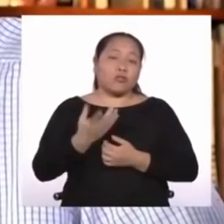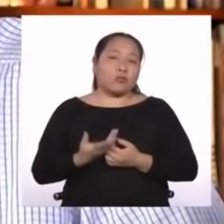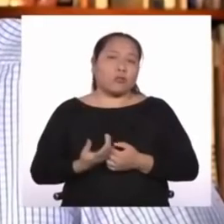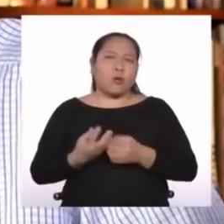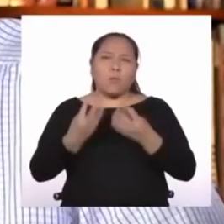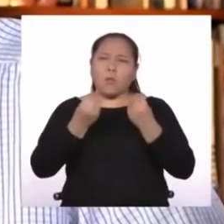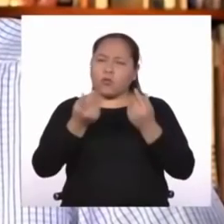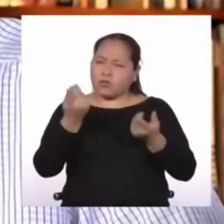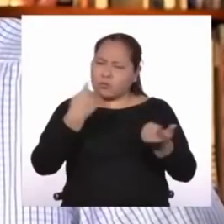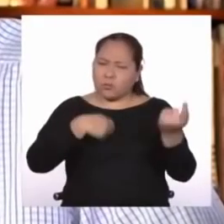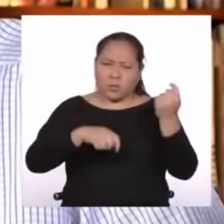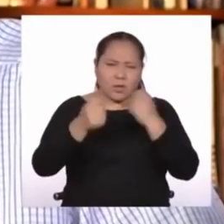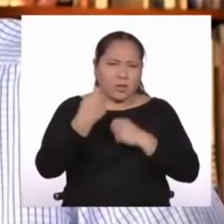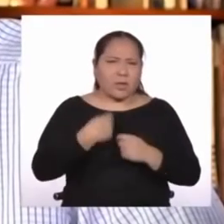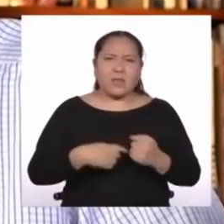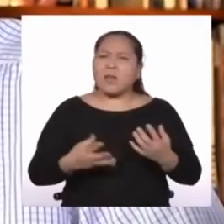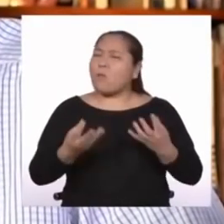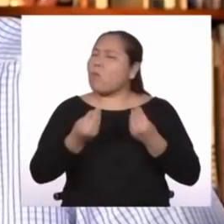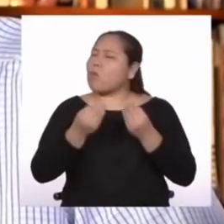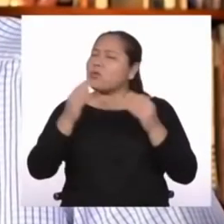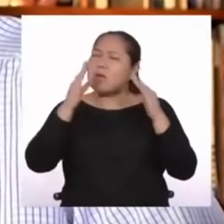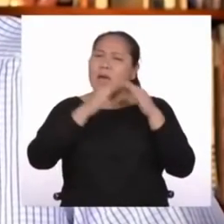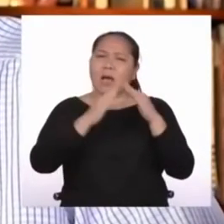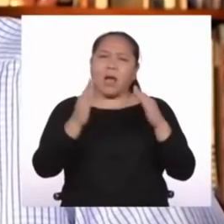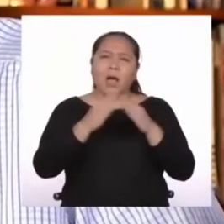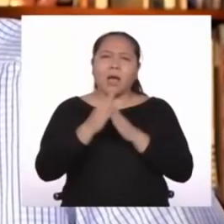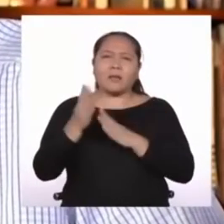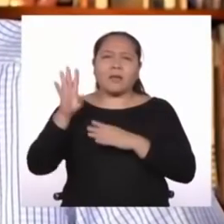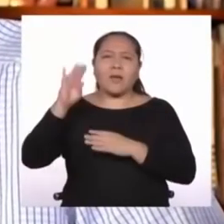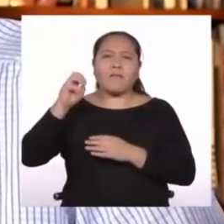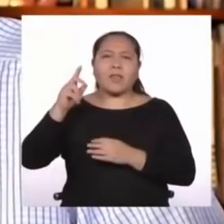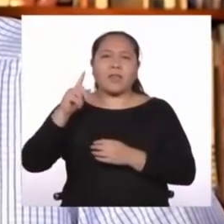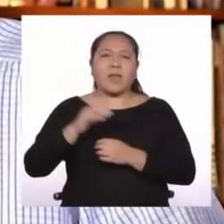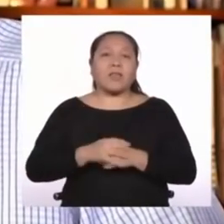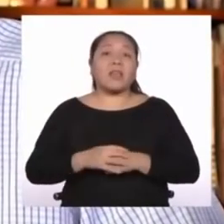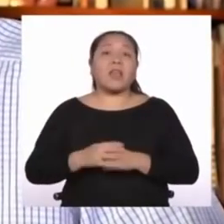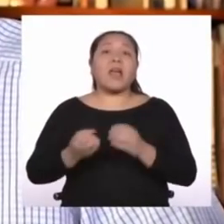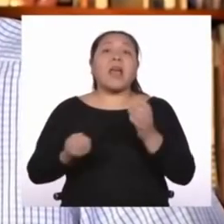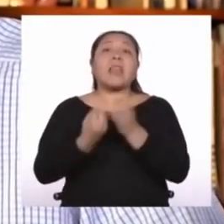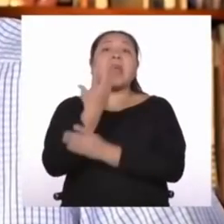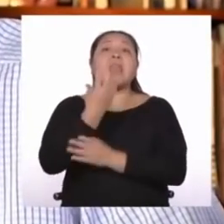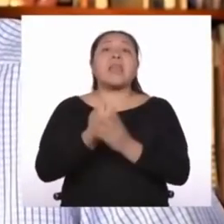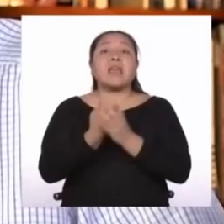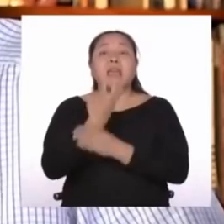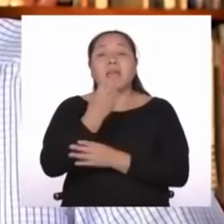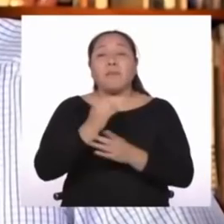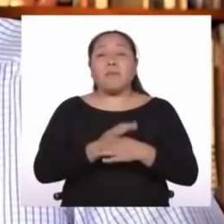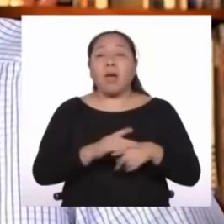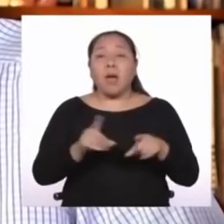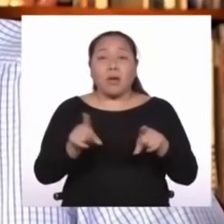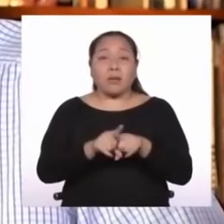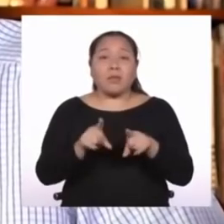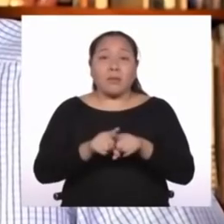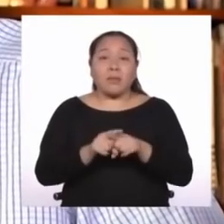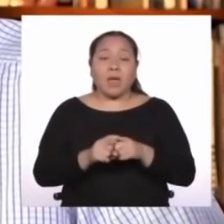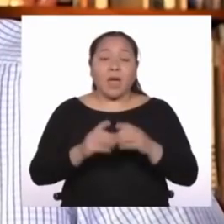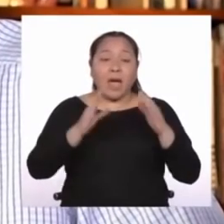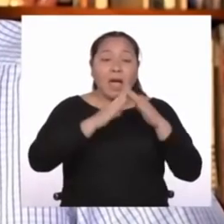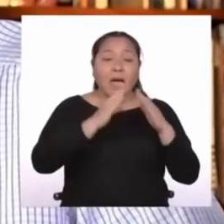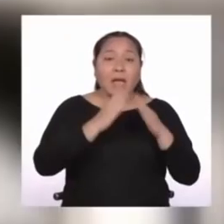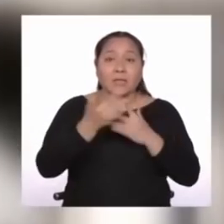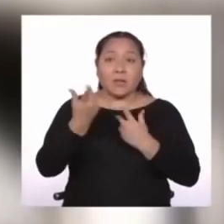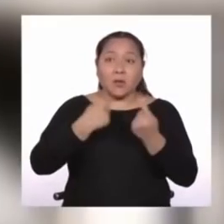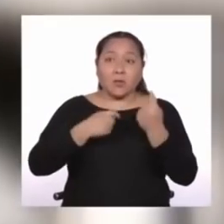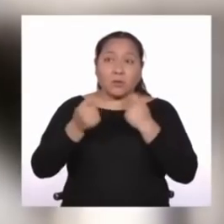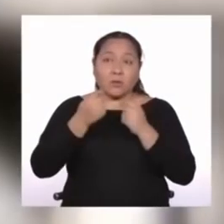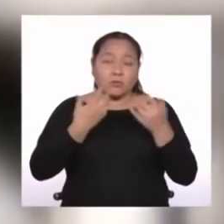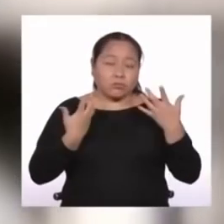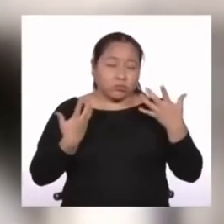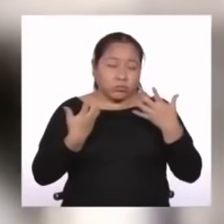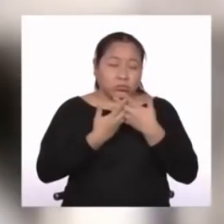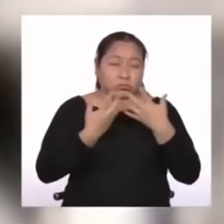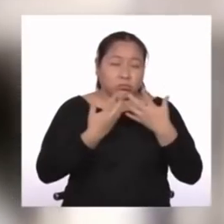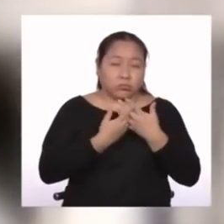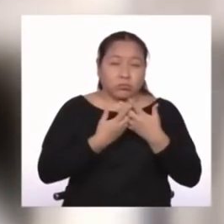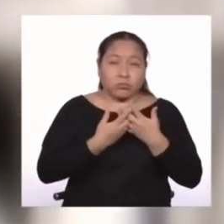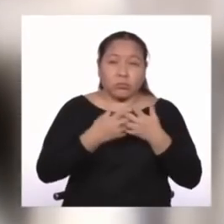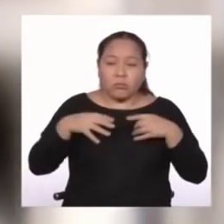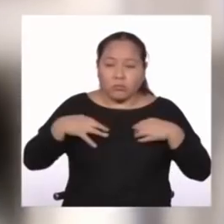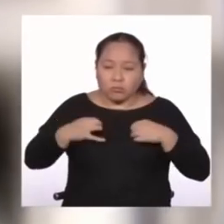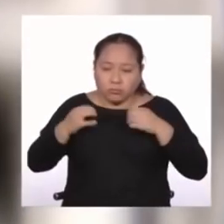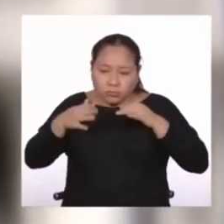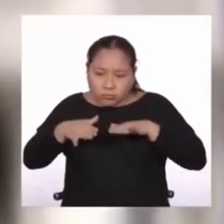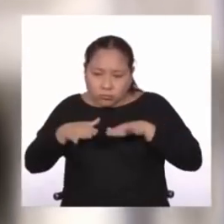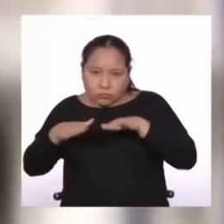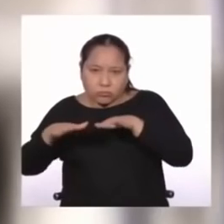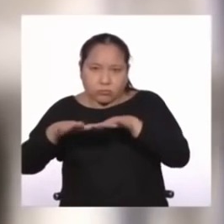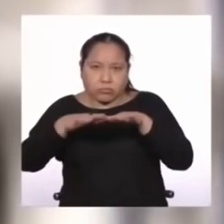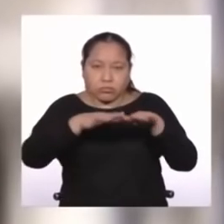comercio ya y casas comerciales británicas en Arequipa y casas comerciales británicas vinculadas con la industria textil.